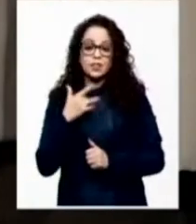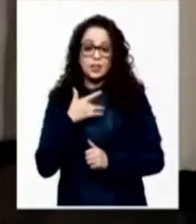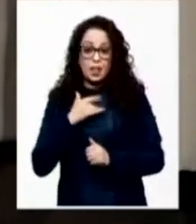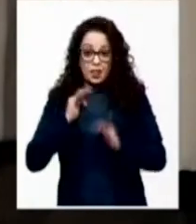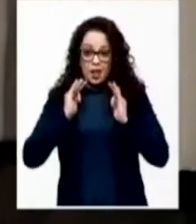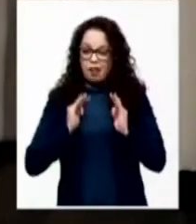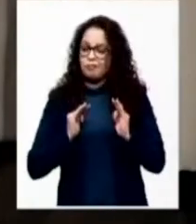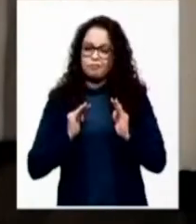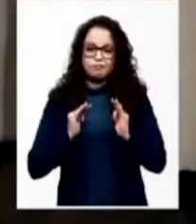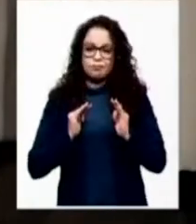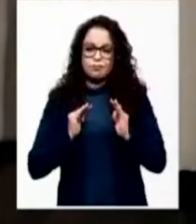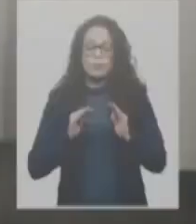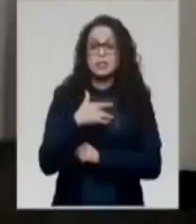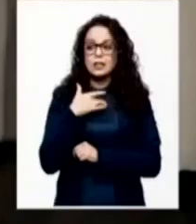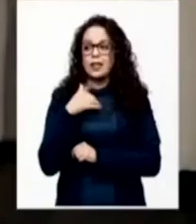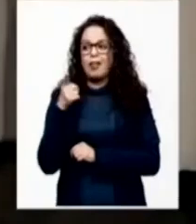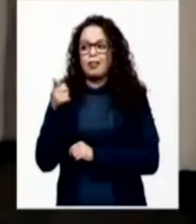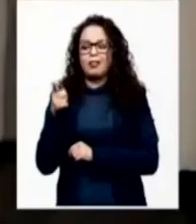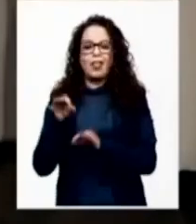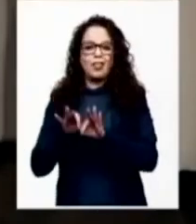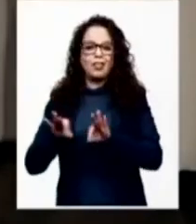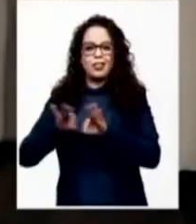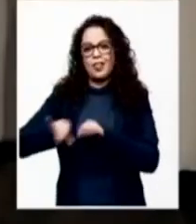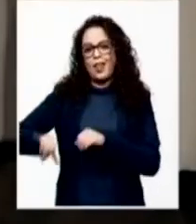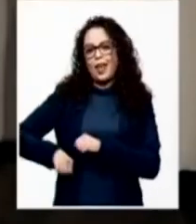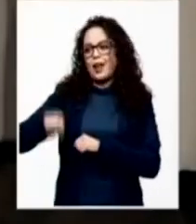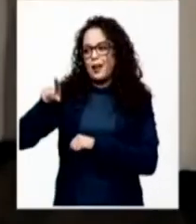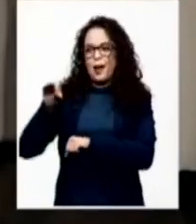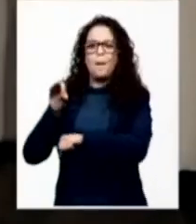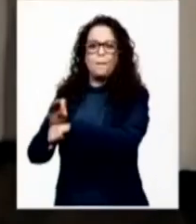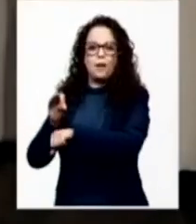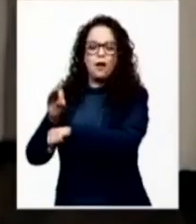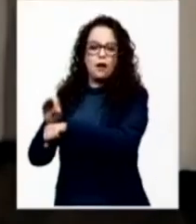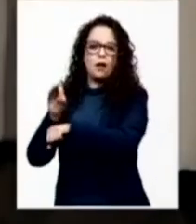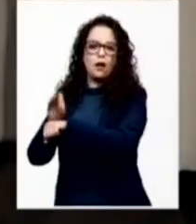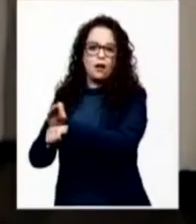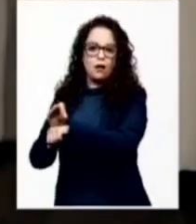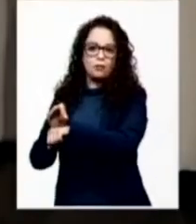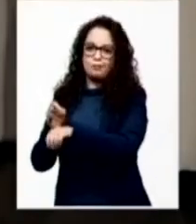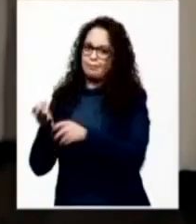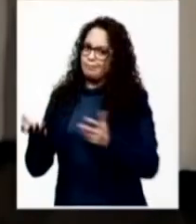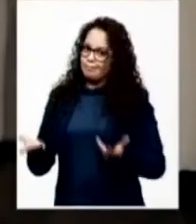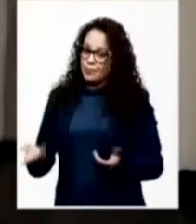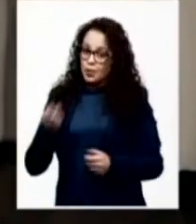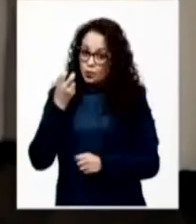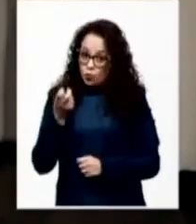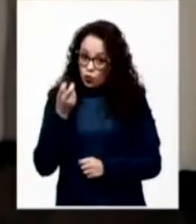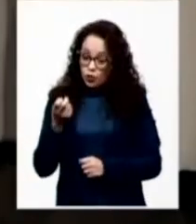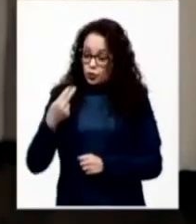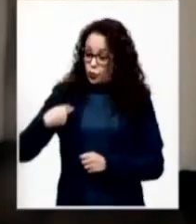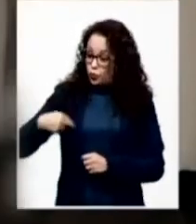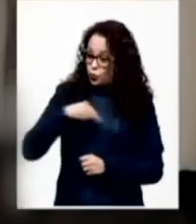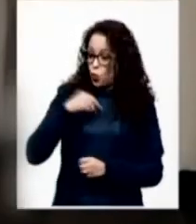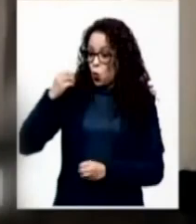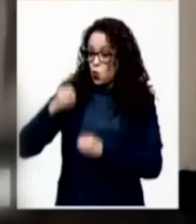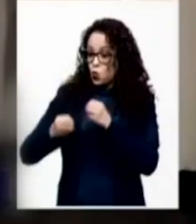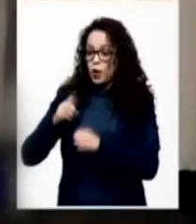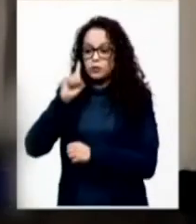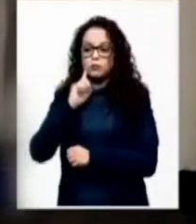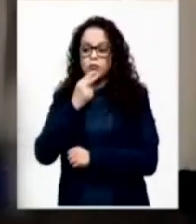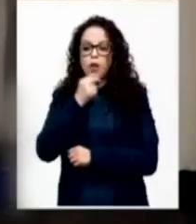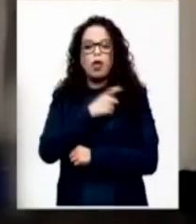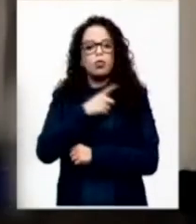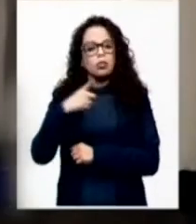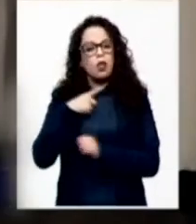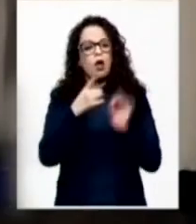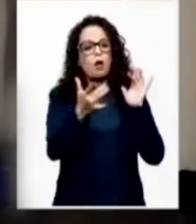y de favoritismo los jueces y juezas federales tenemos que acercarnos a la sociedad el paradigma